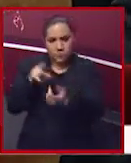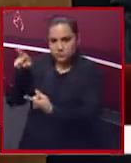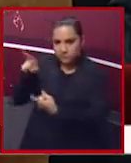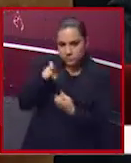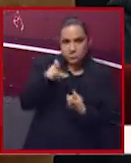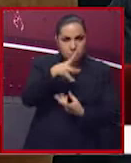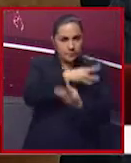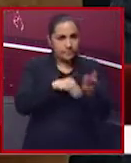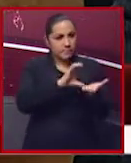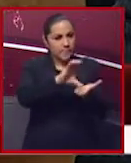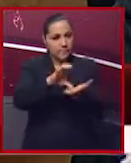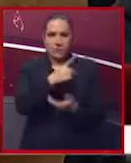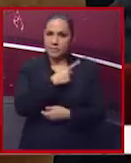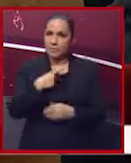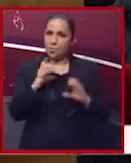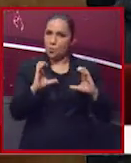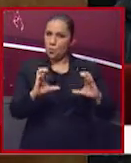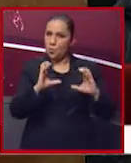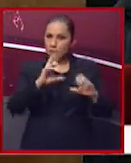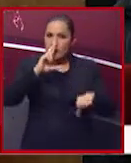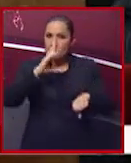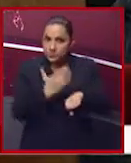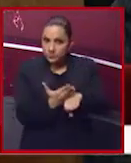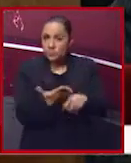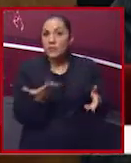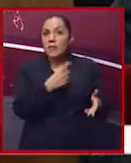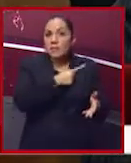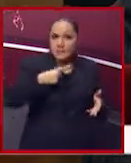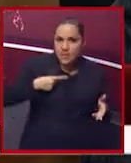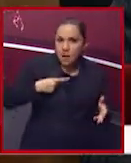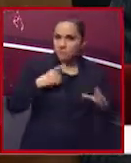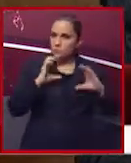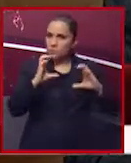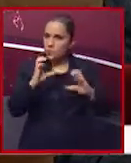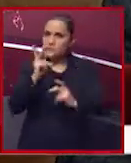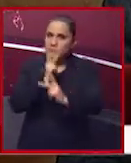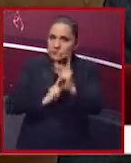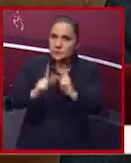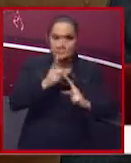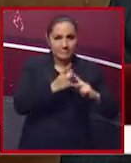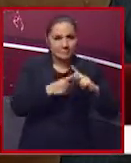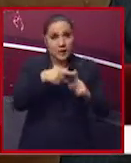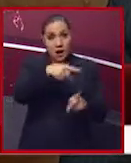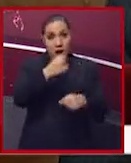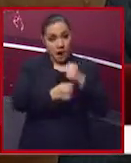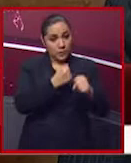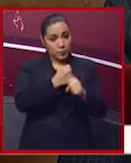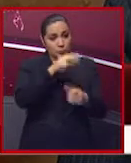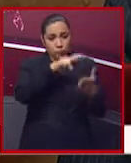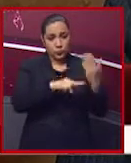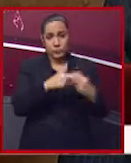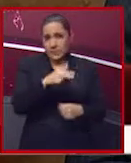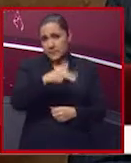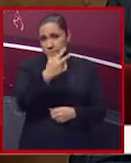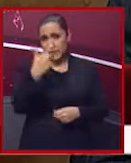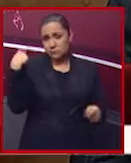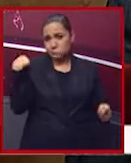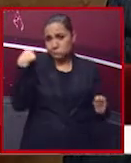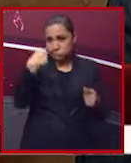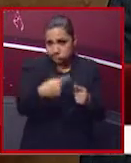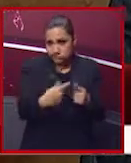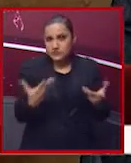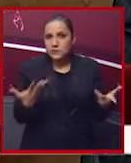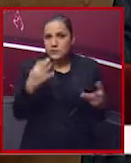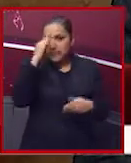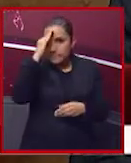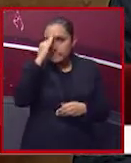en 2003 el país entró en una dinámica de endeudamiento que vino a incrementar el ratio de deuda con respecto al PIB. Esta